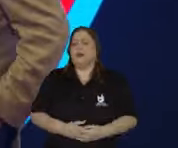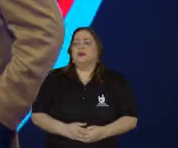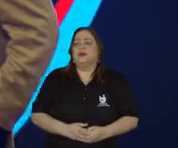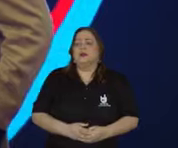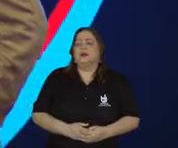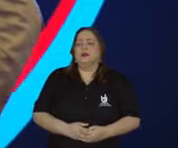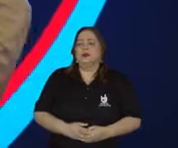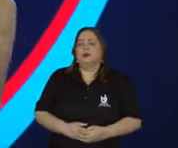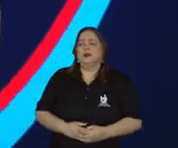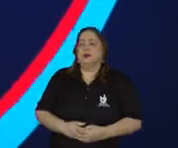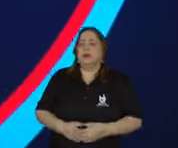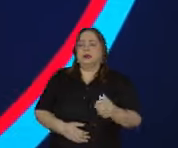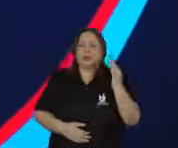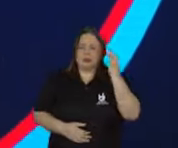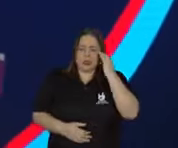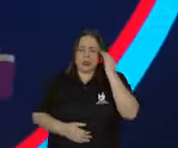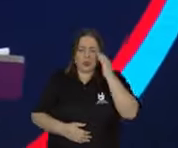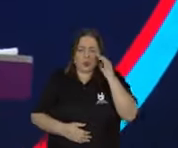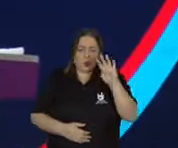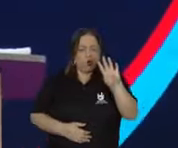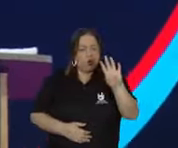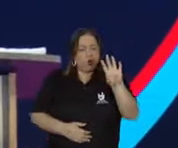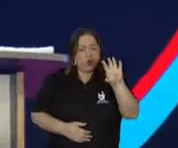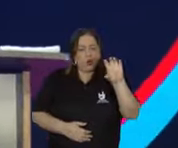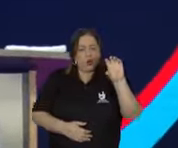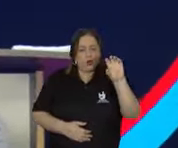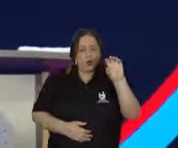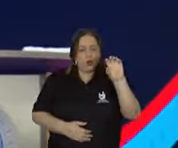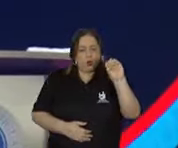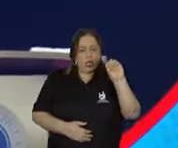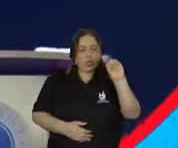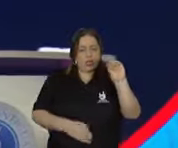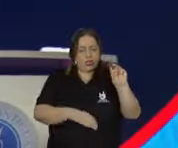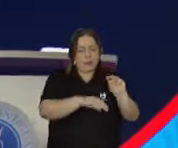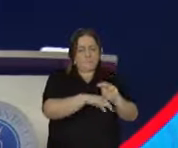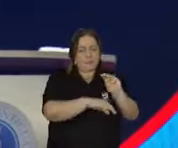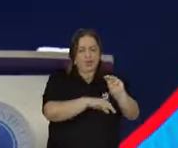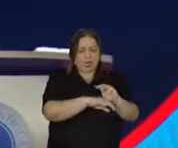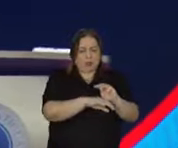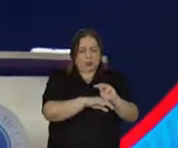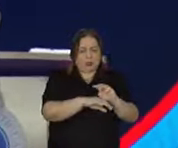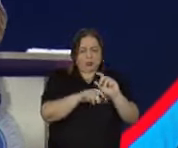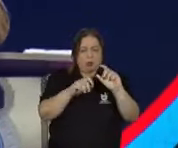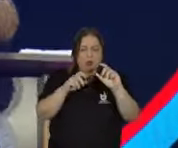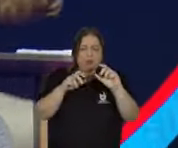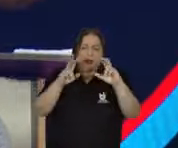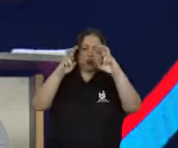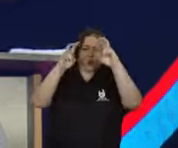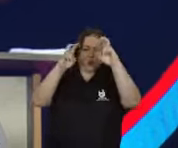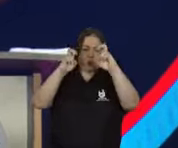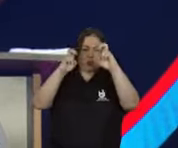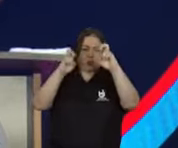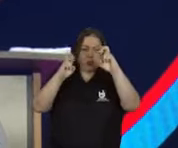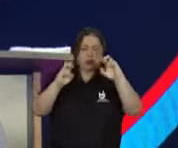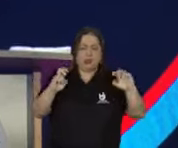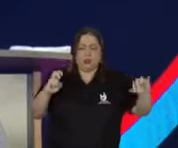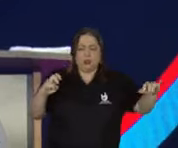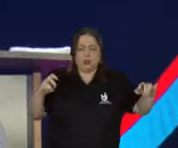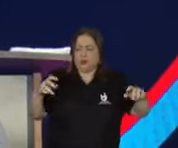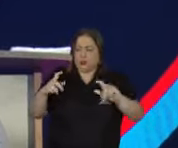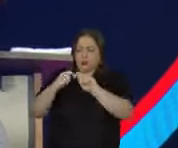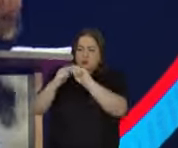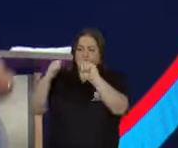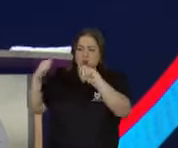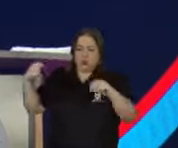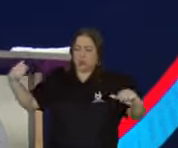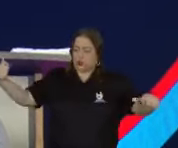y teníamos cerca de 40 de ellos que iban en dos buses, y de repente un camión que venía del